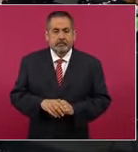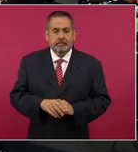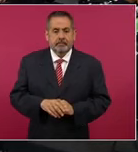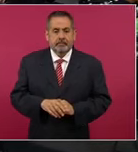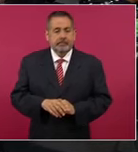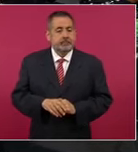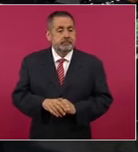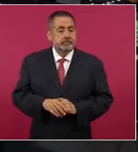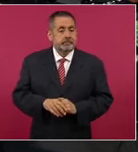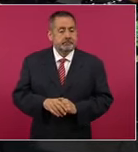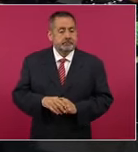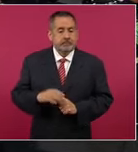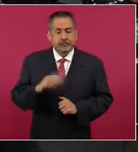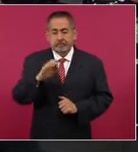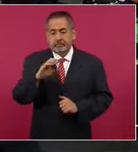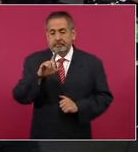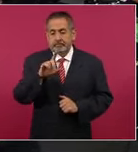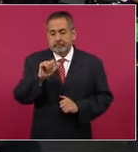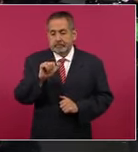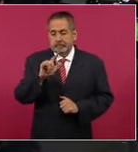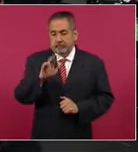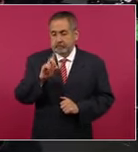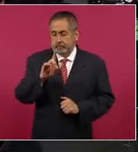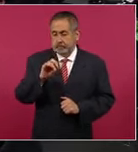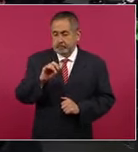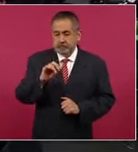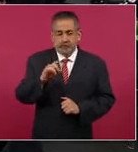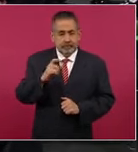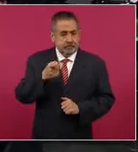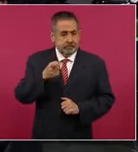Y Claudio X González,